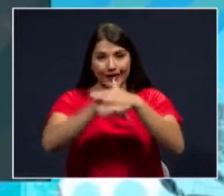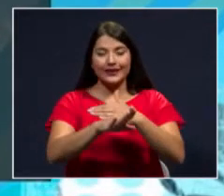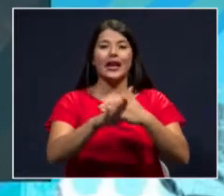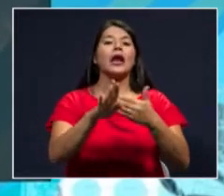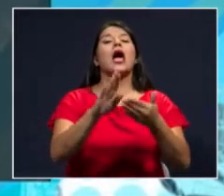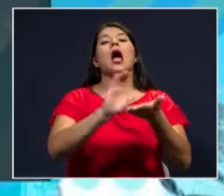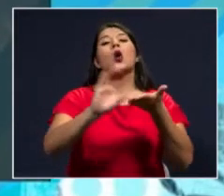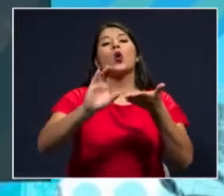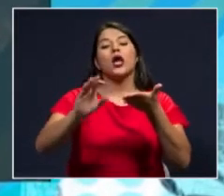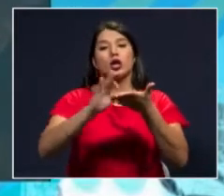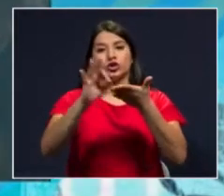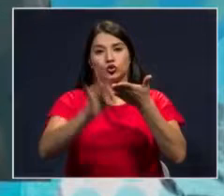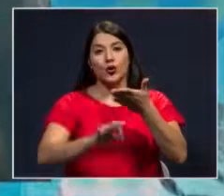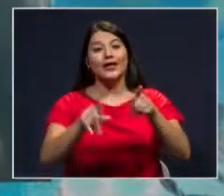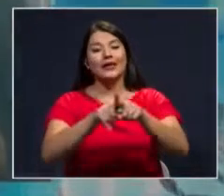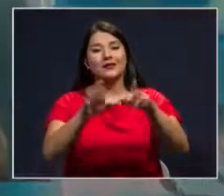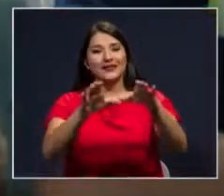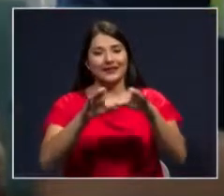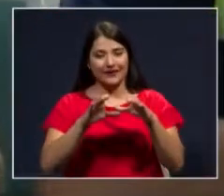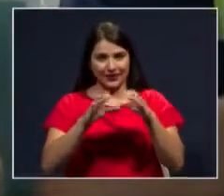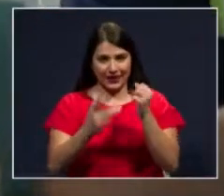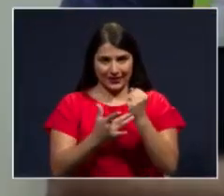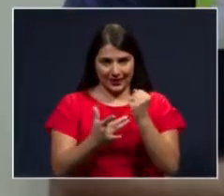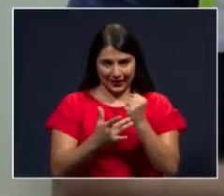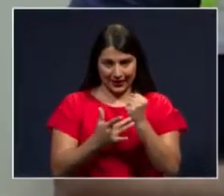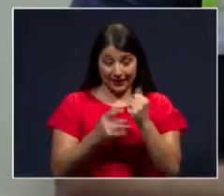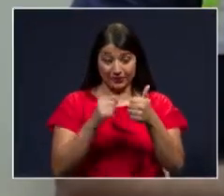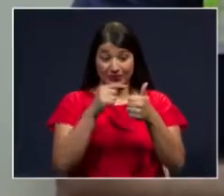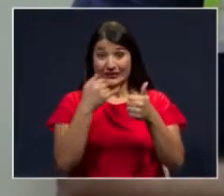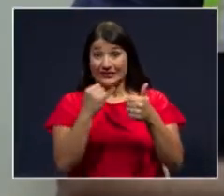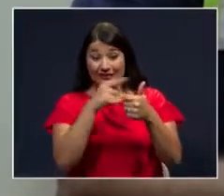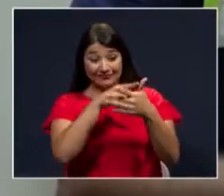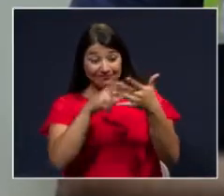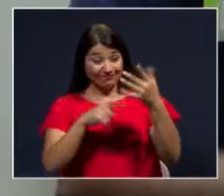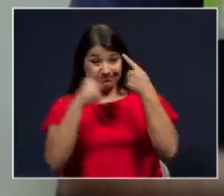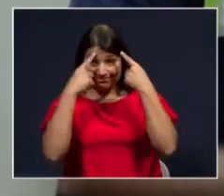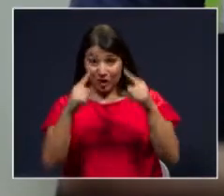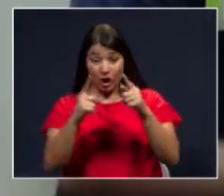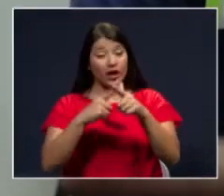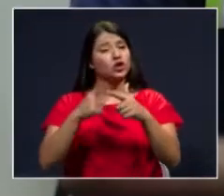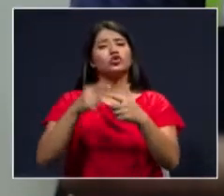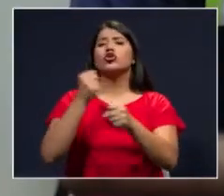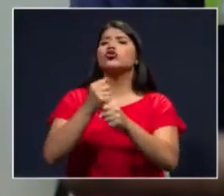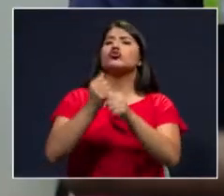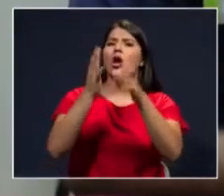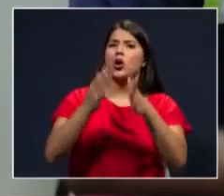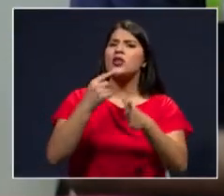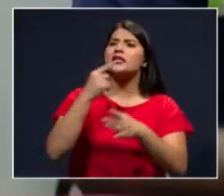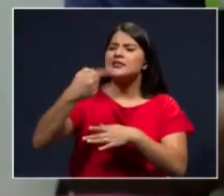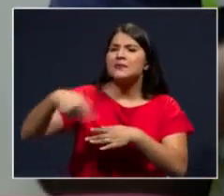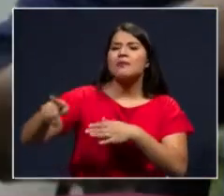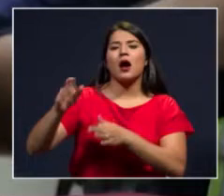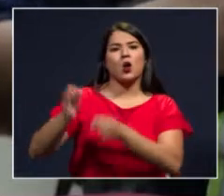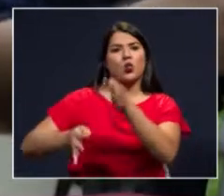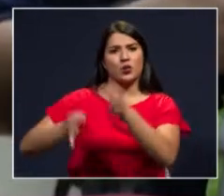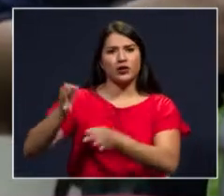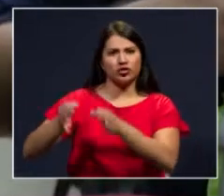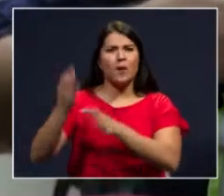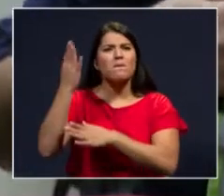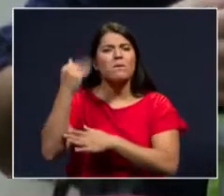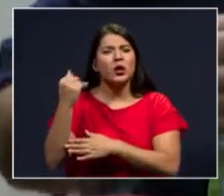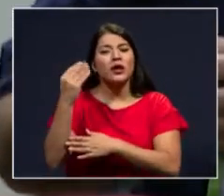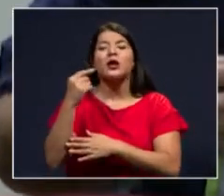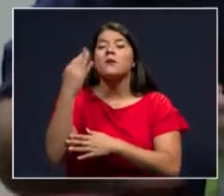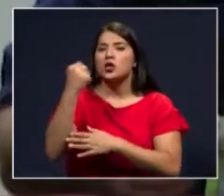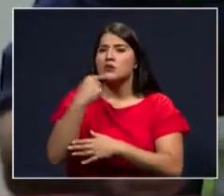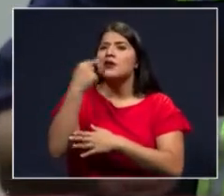certificación de capacitación técnica. De no lograr una conciliación, los trabajadores no descartan llevar el caso a la vía judicial, pues insisten